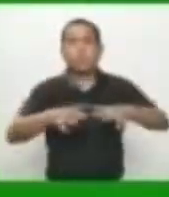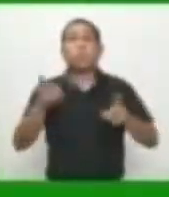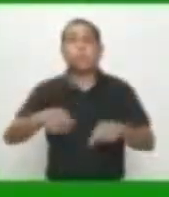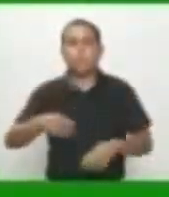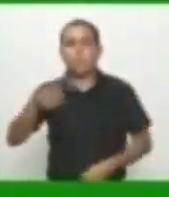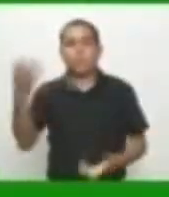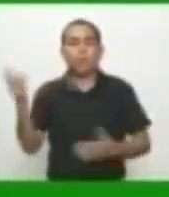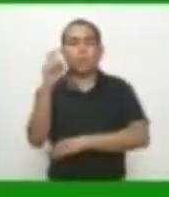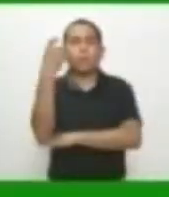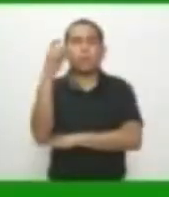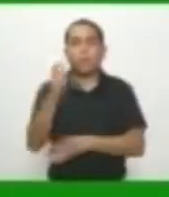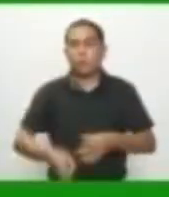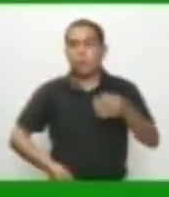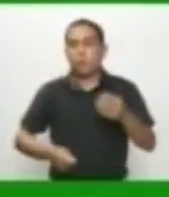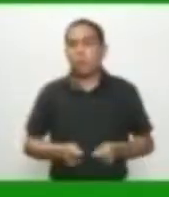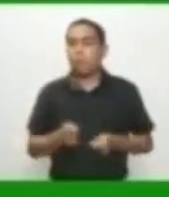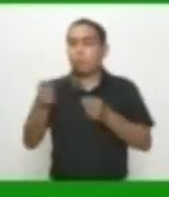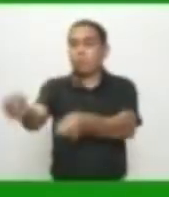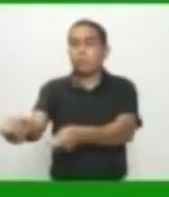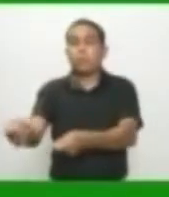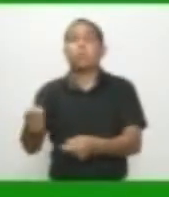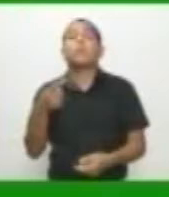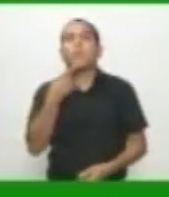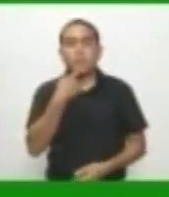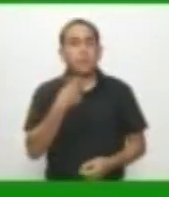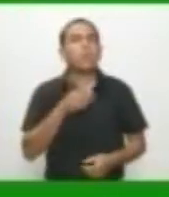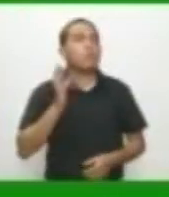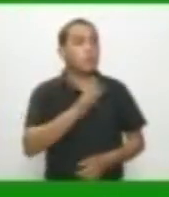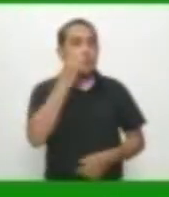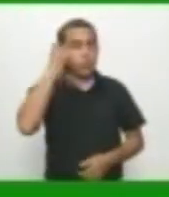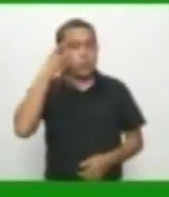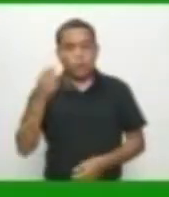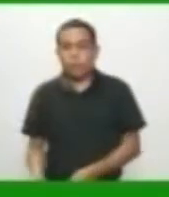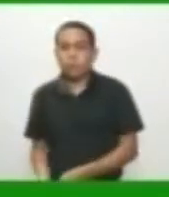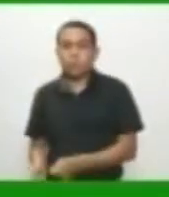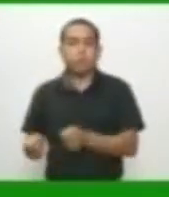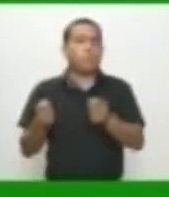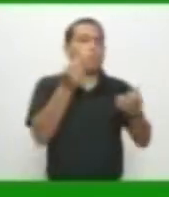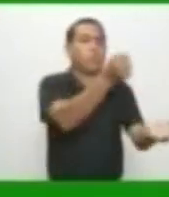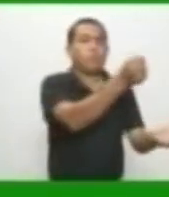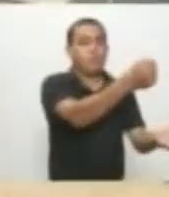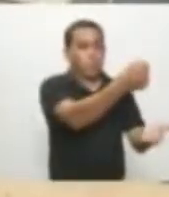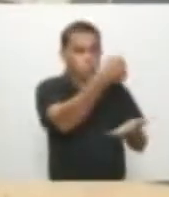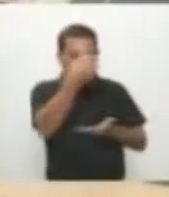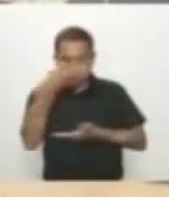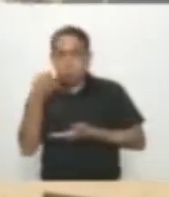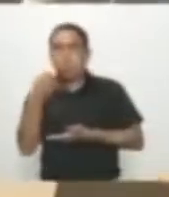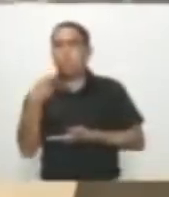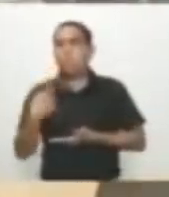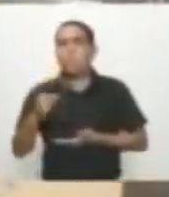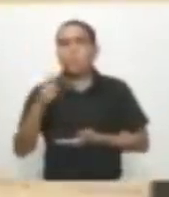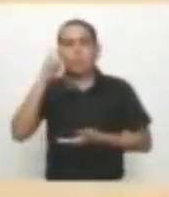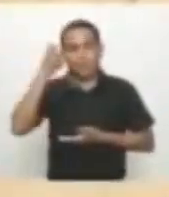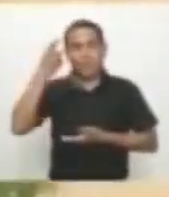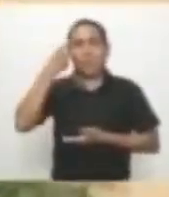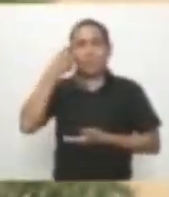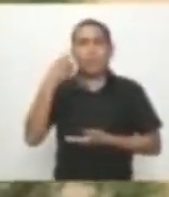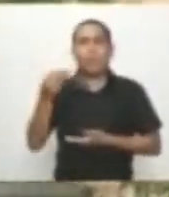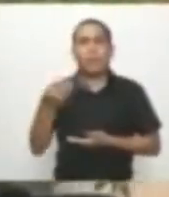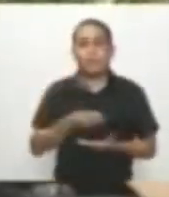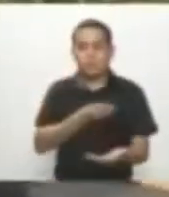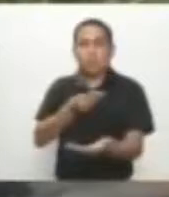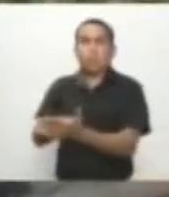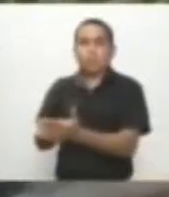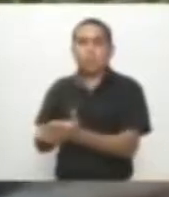11 de septiembre del 2008, se comprometió a devolverle al distrito el dinero recibido en cuota como parte del valor presente. Es decir, que no